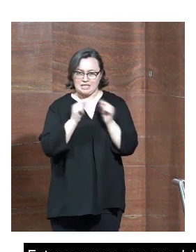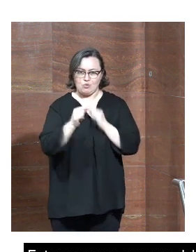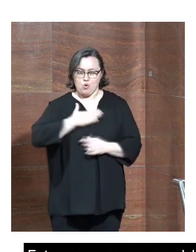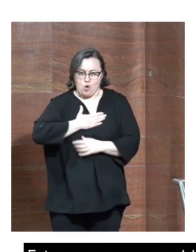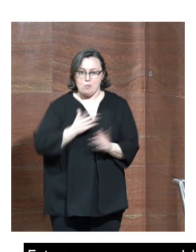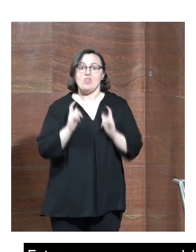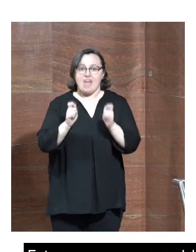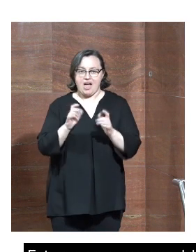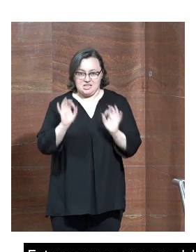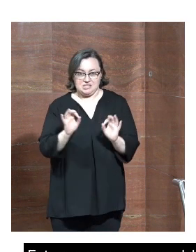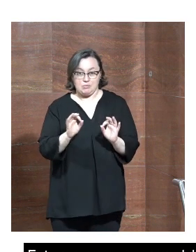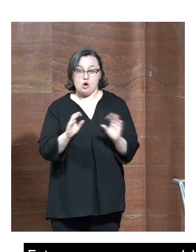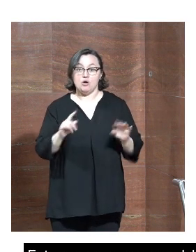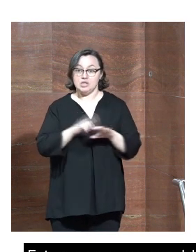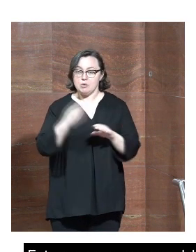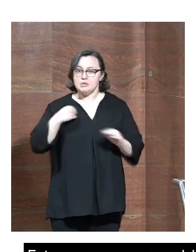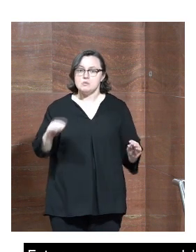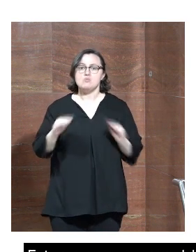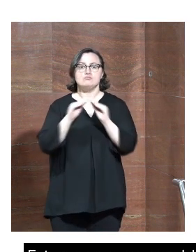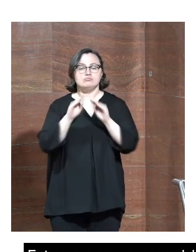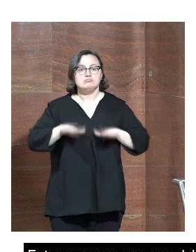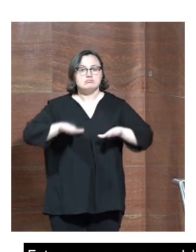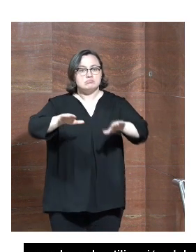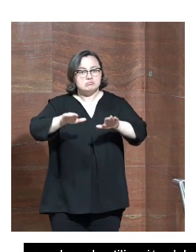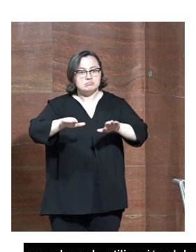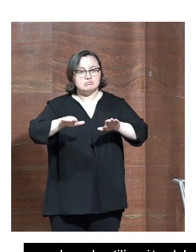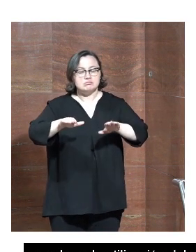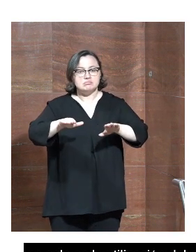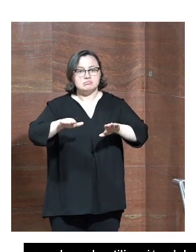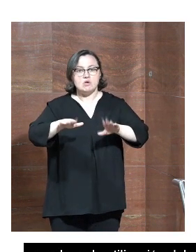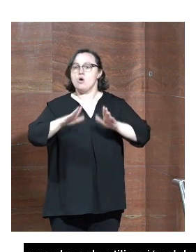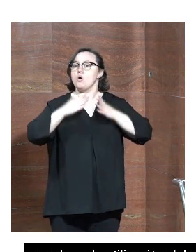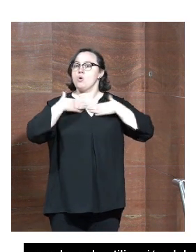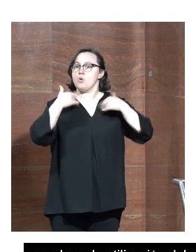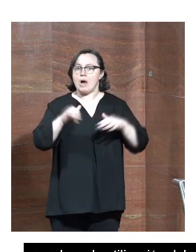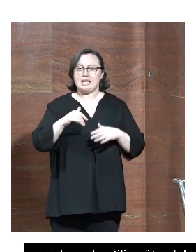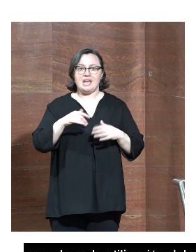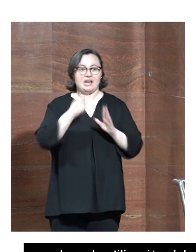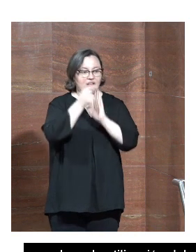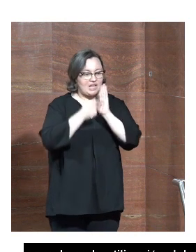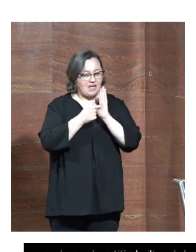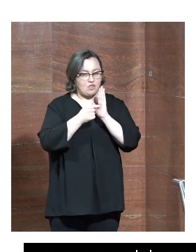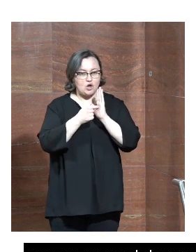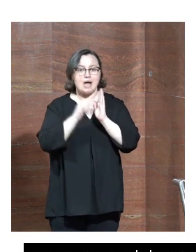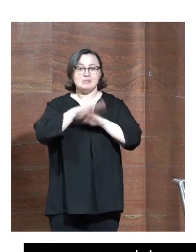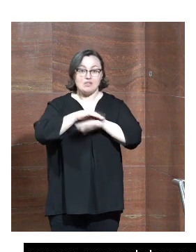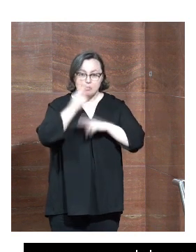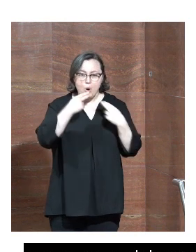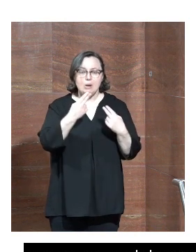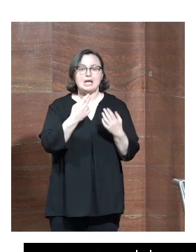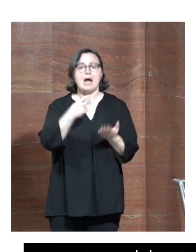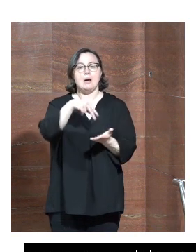Y eso es compatible, vuelvo a decir lo mismo, con el que tenga cualquier tipo de limitación, de cualquier tipo, la